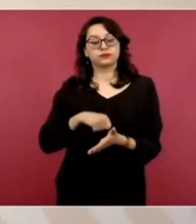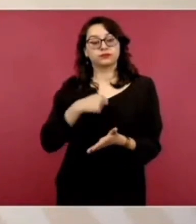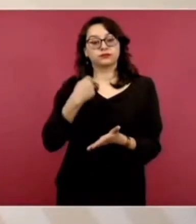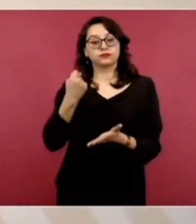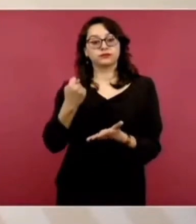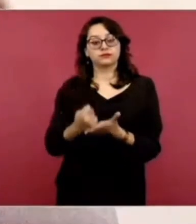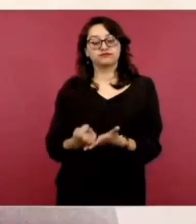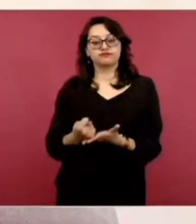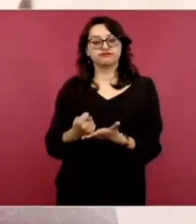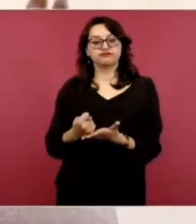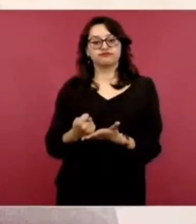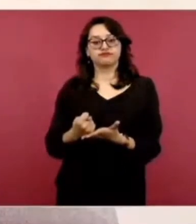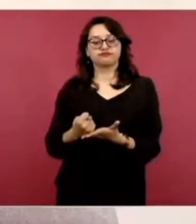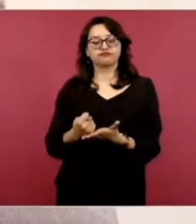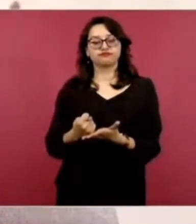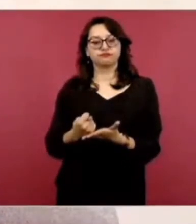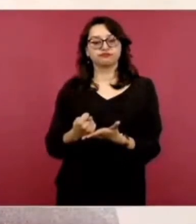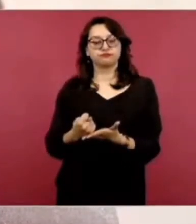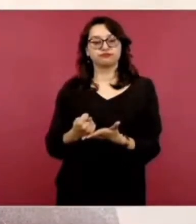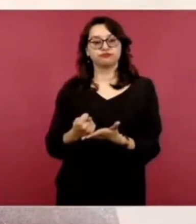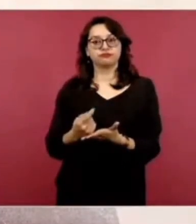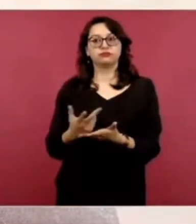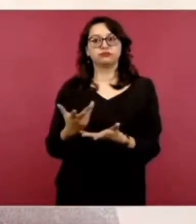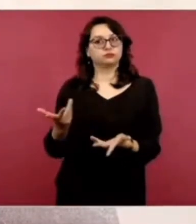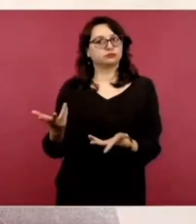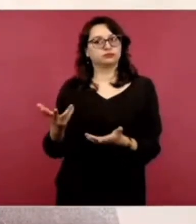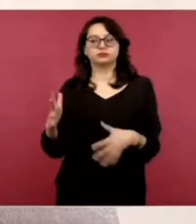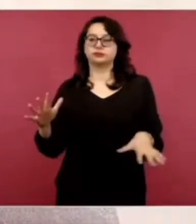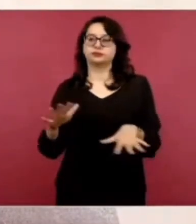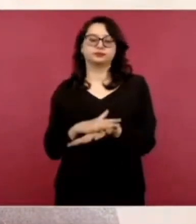Tamaulipas, ¿no?, llegaba a Monterrey,